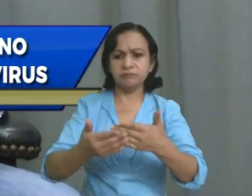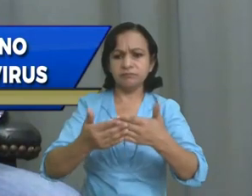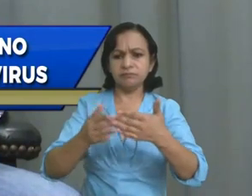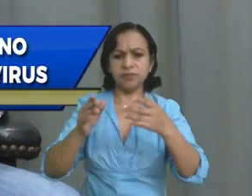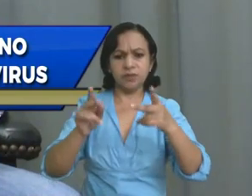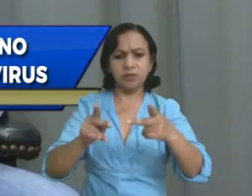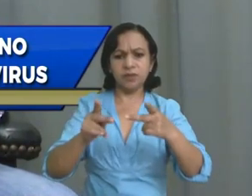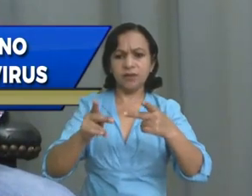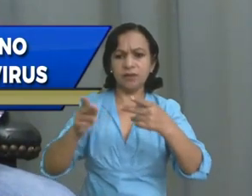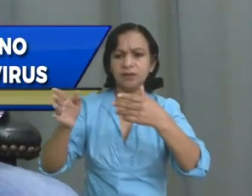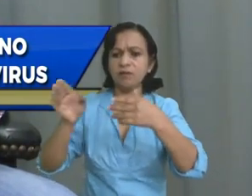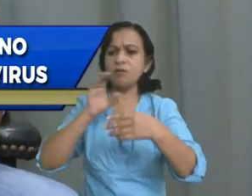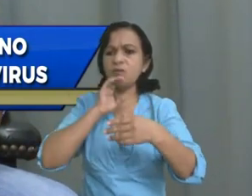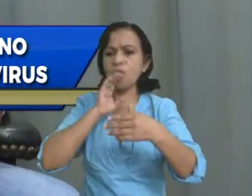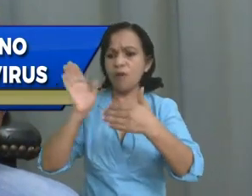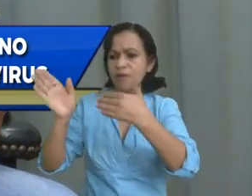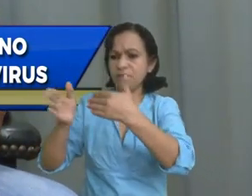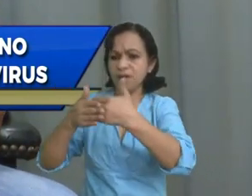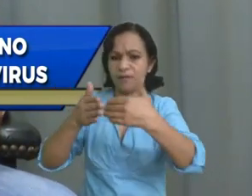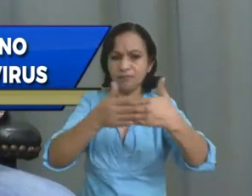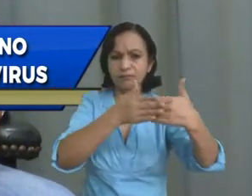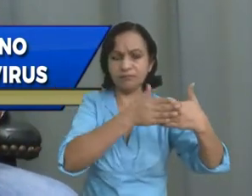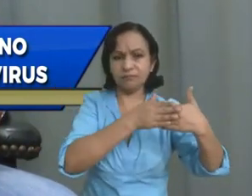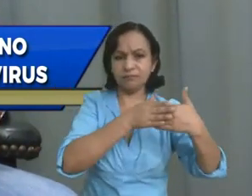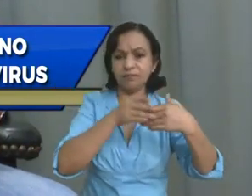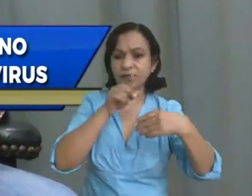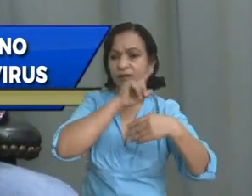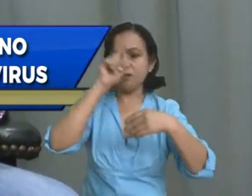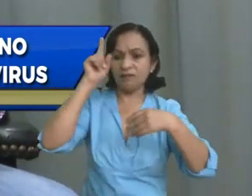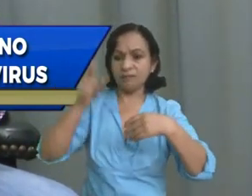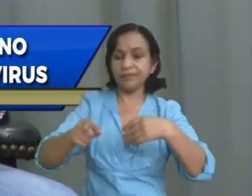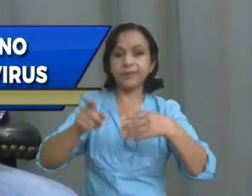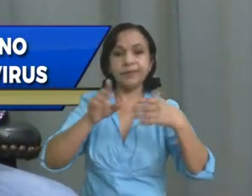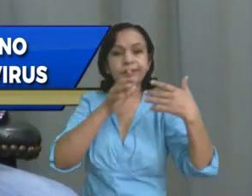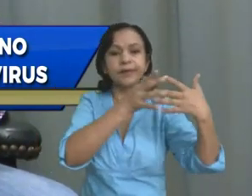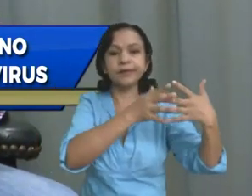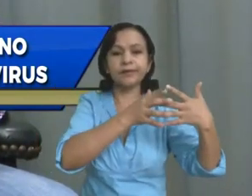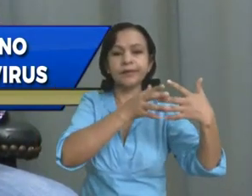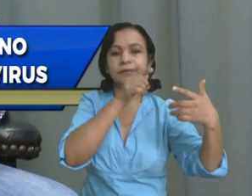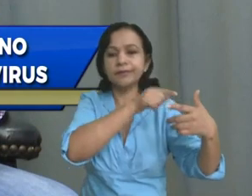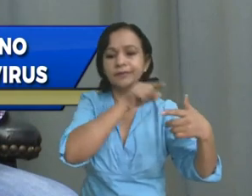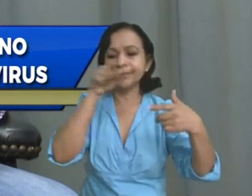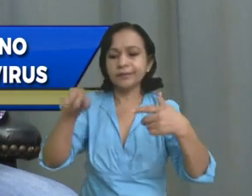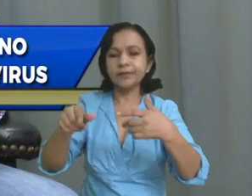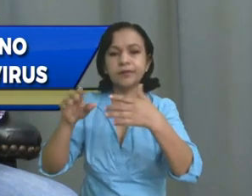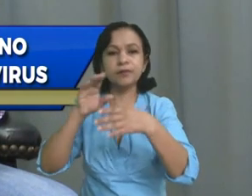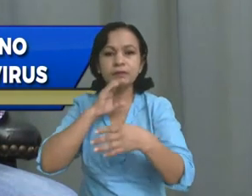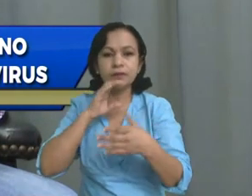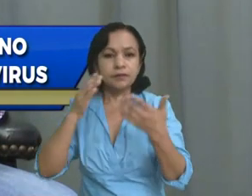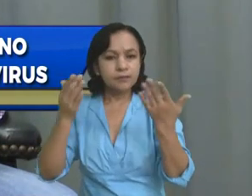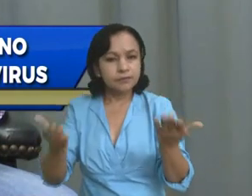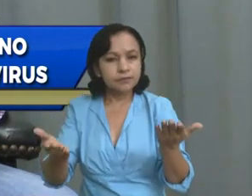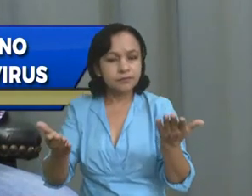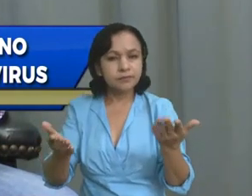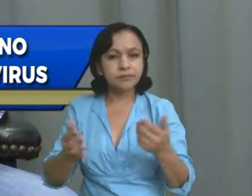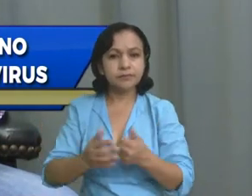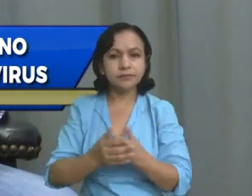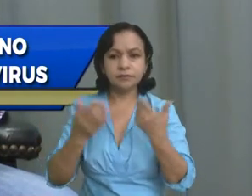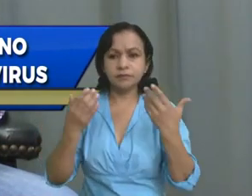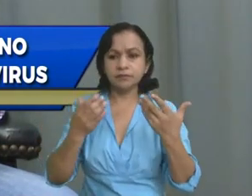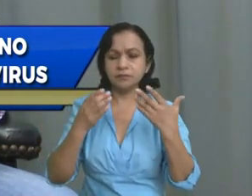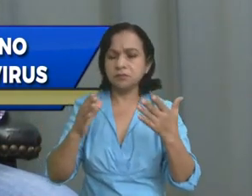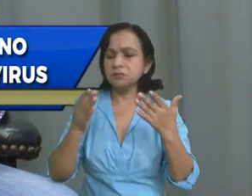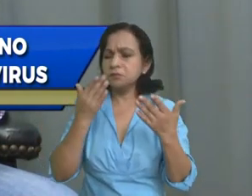del por sí ya criminal bloqueo norteamericano impuesto sobre Cuba. Y precisamente ese despojo, ¿no?, y esa